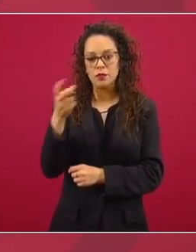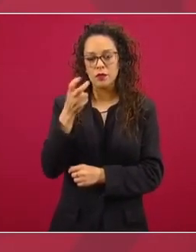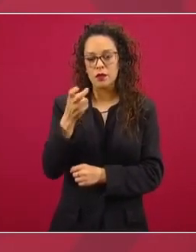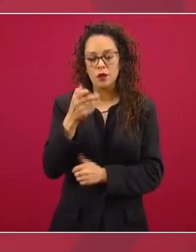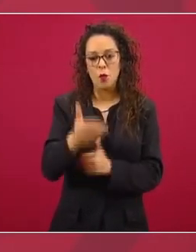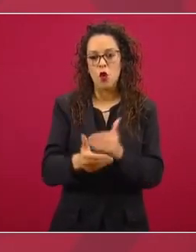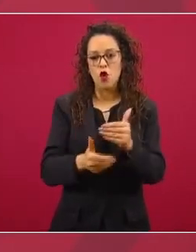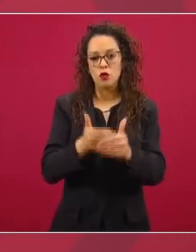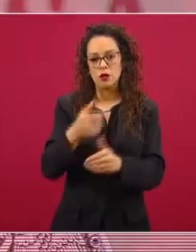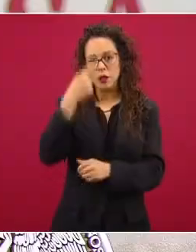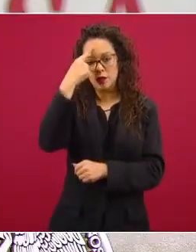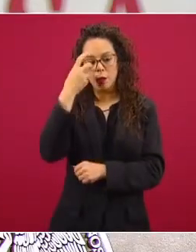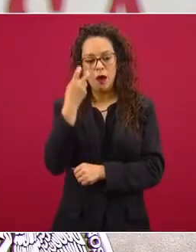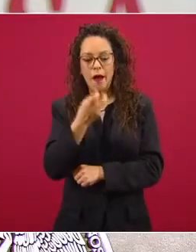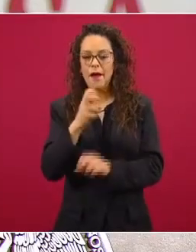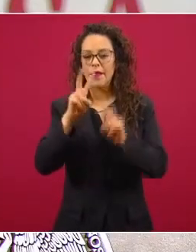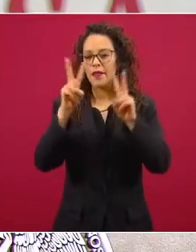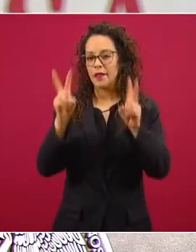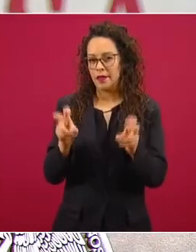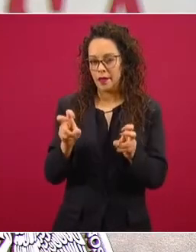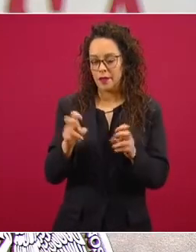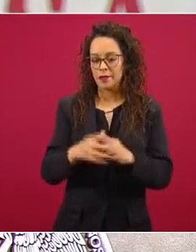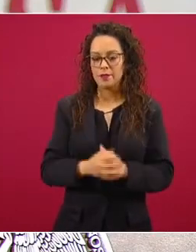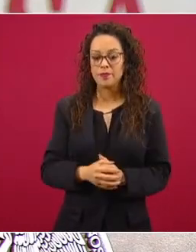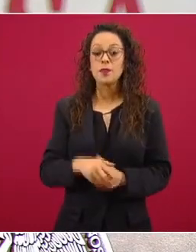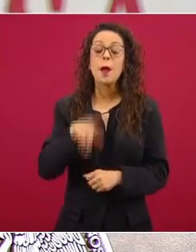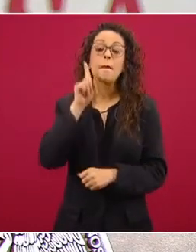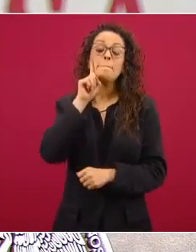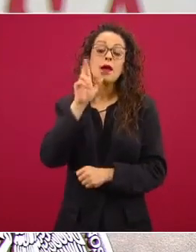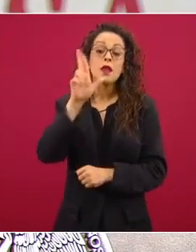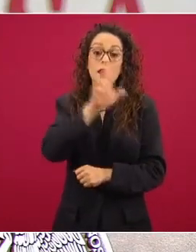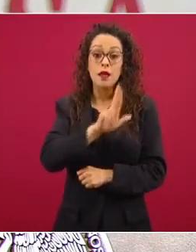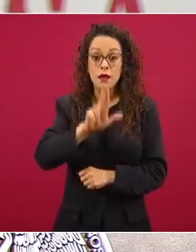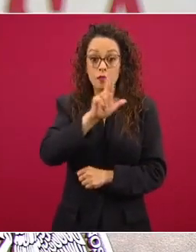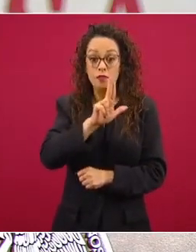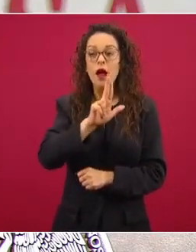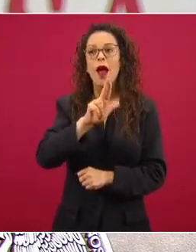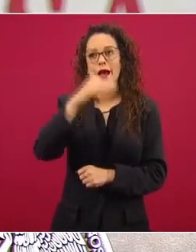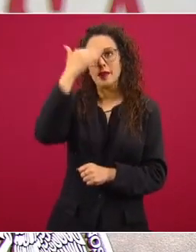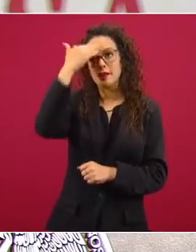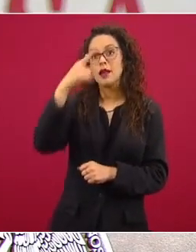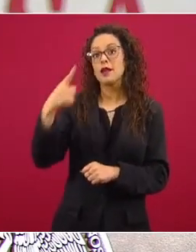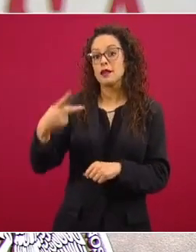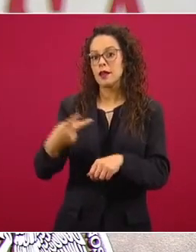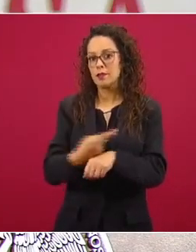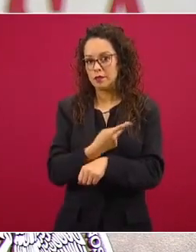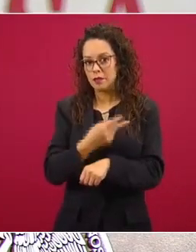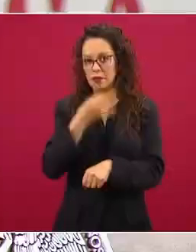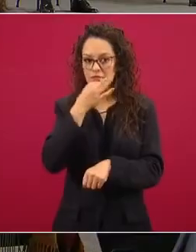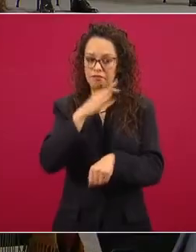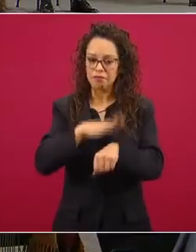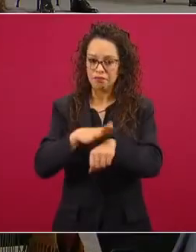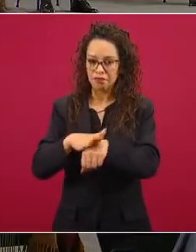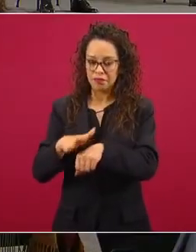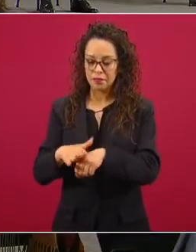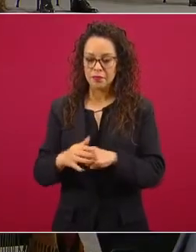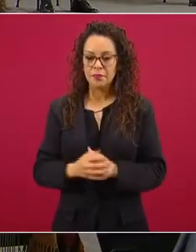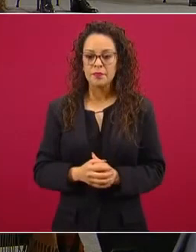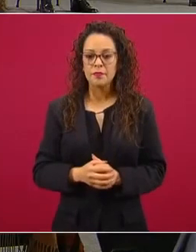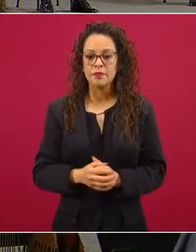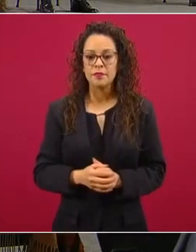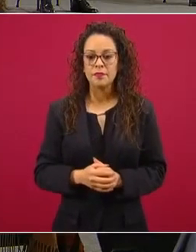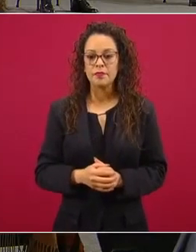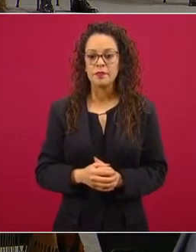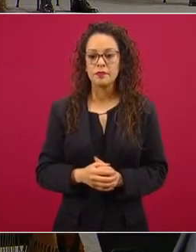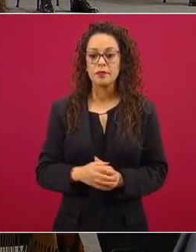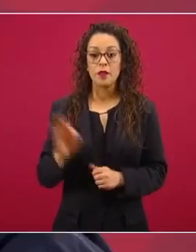casos. El martes, mañana, vamos a saber. Y si no tiene la libertad